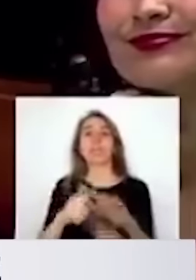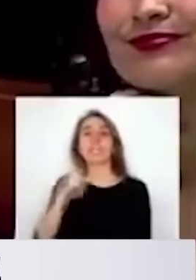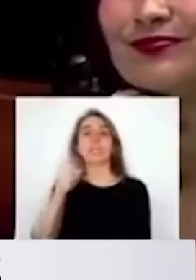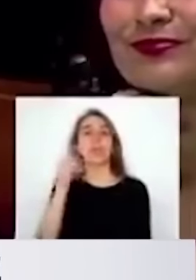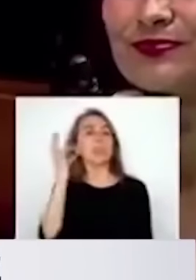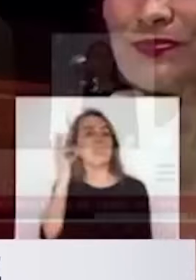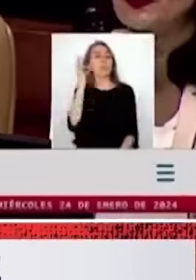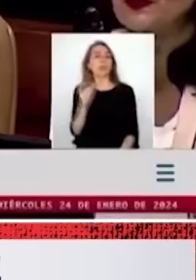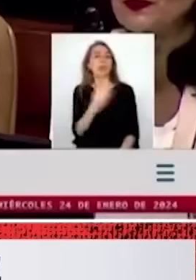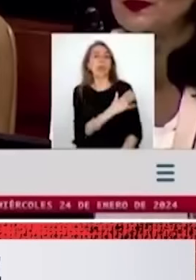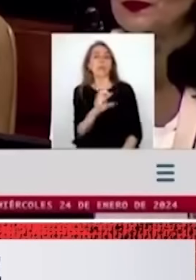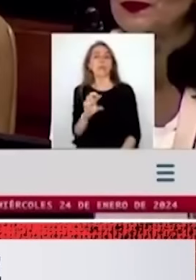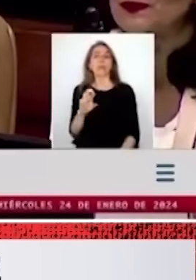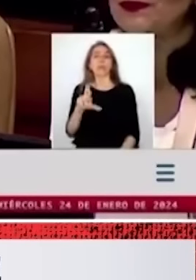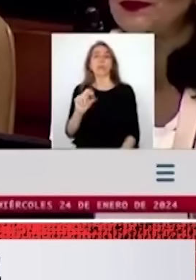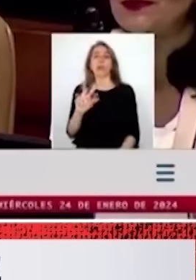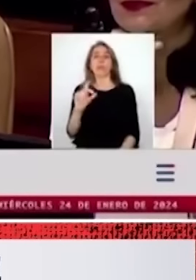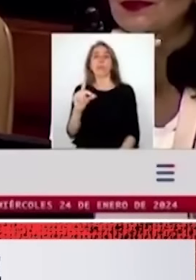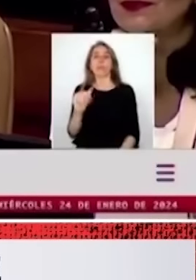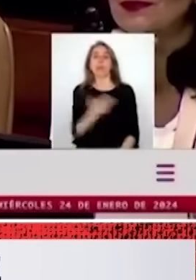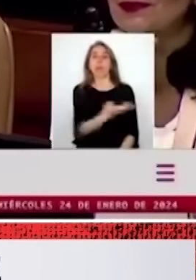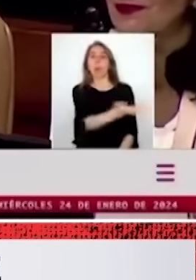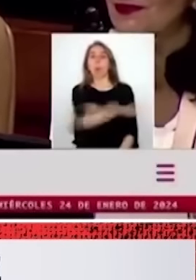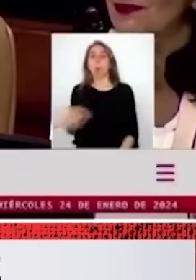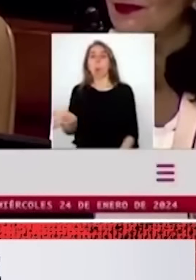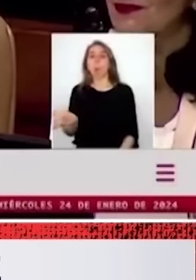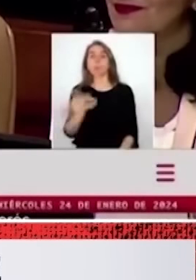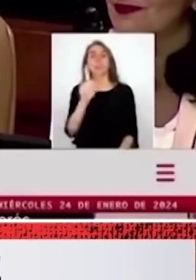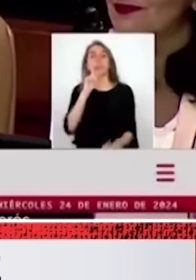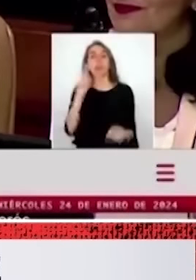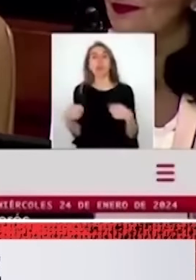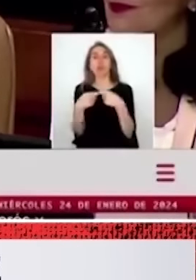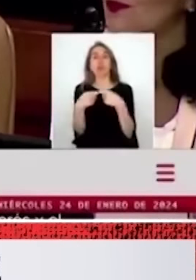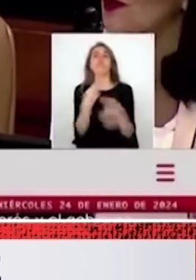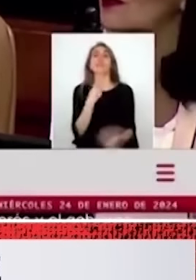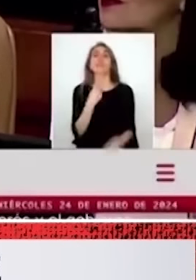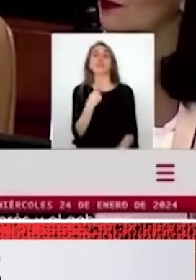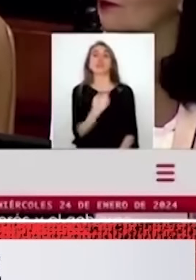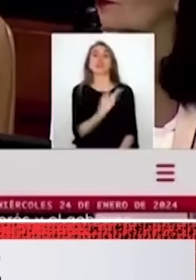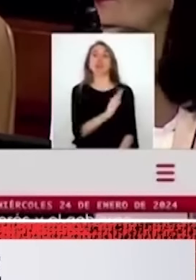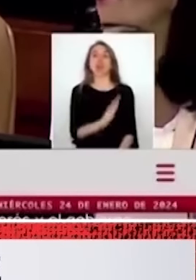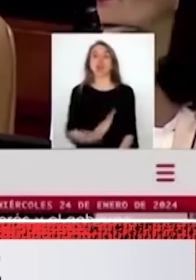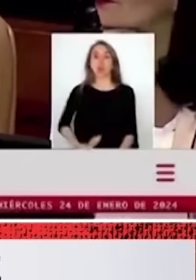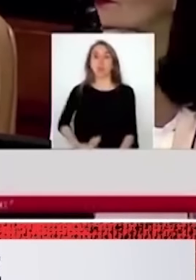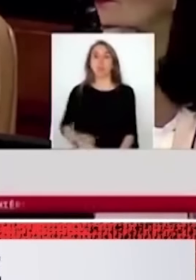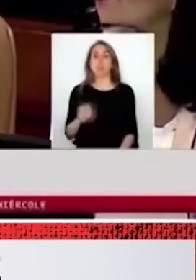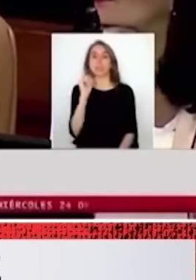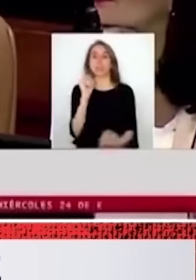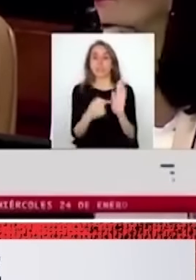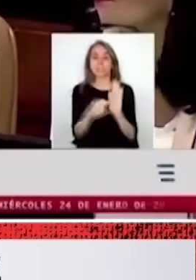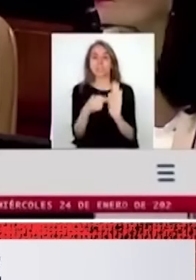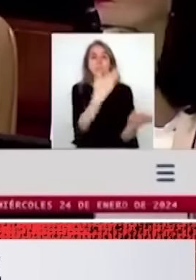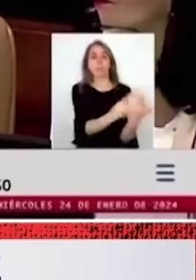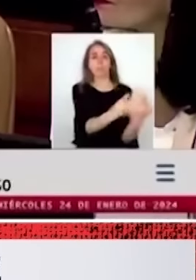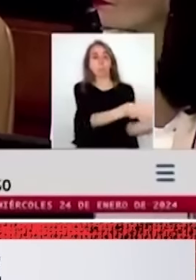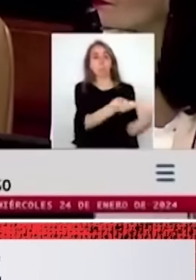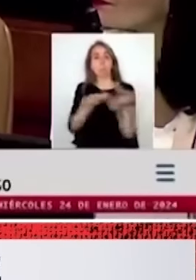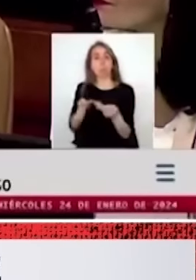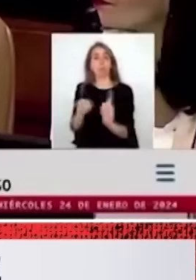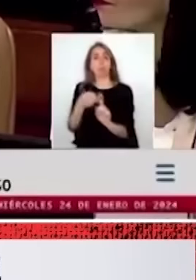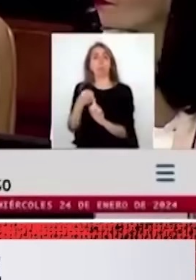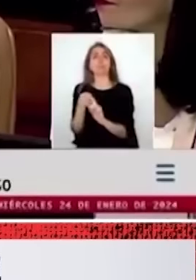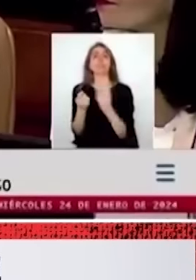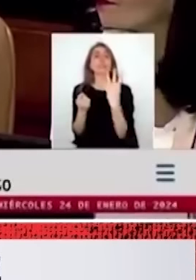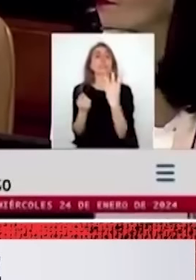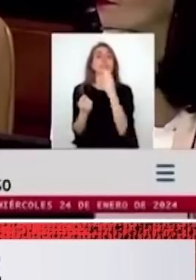inicio... Demócratas se comprometió y estuvo cuadrado con el gobierno del 3 y 3, pero después cambia esa postura y mantiene el tema de